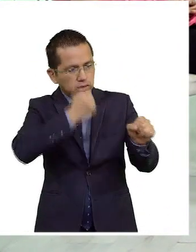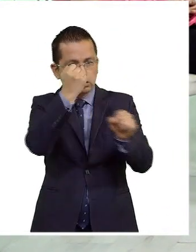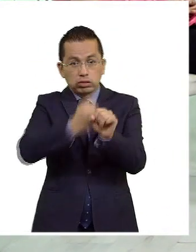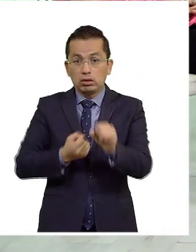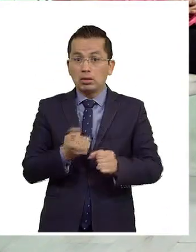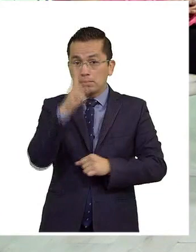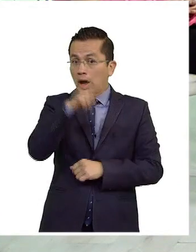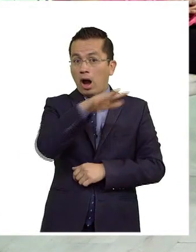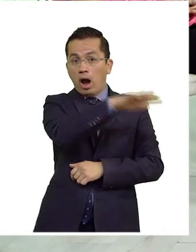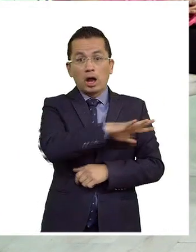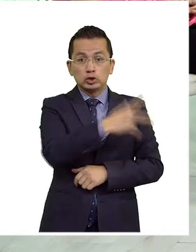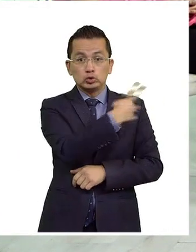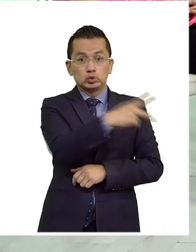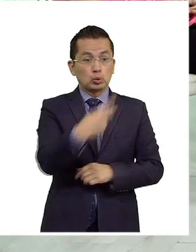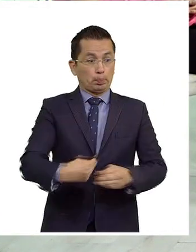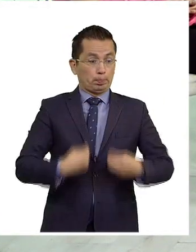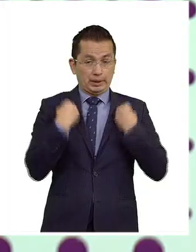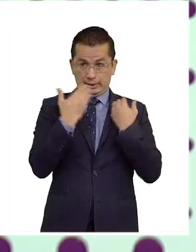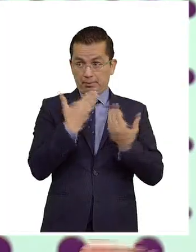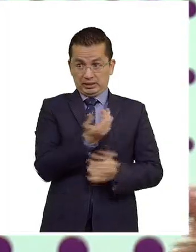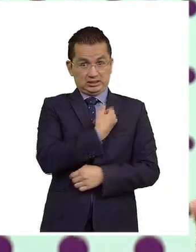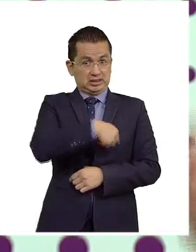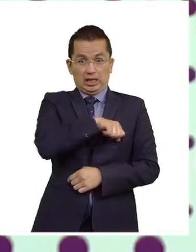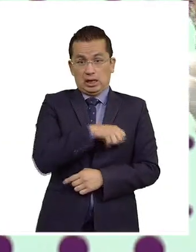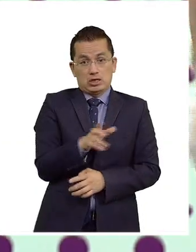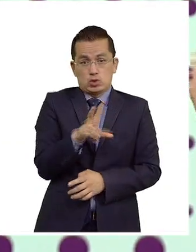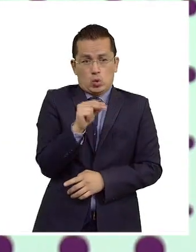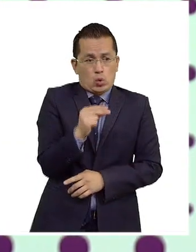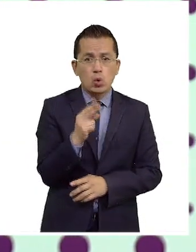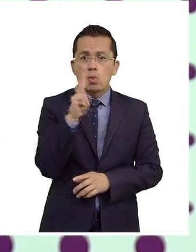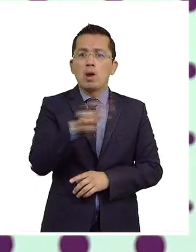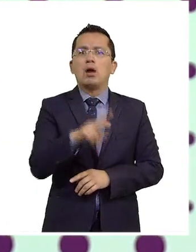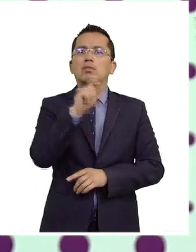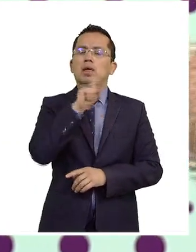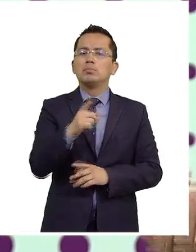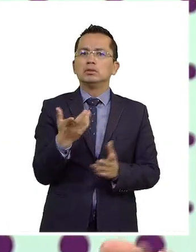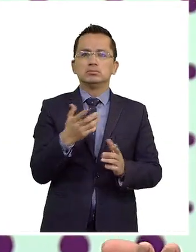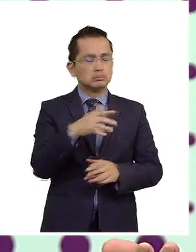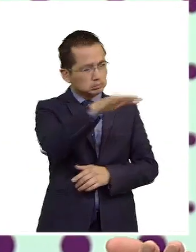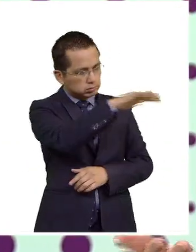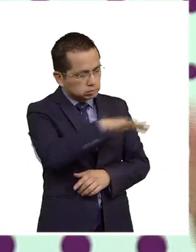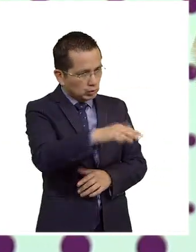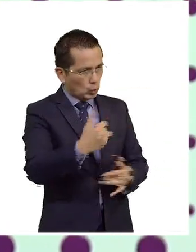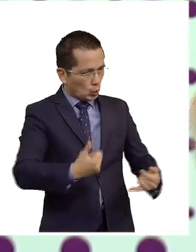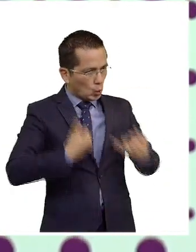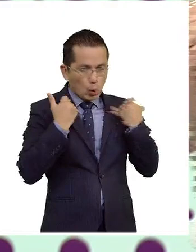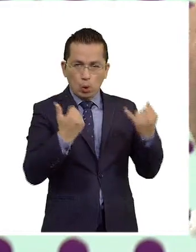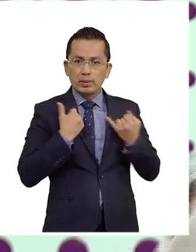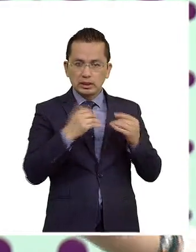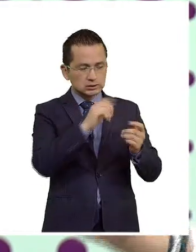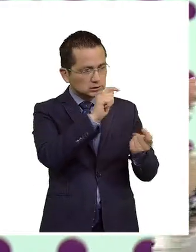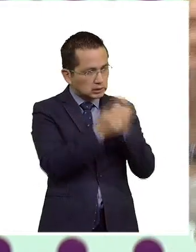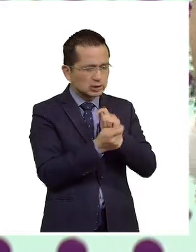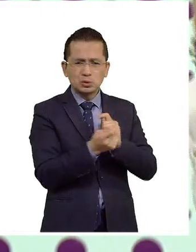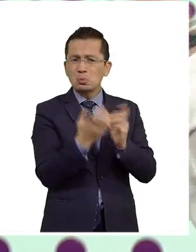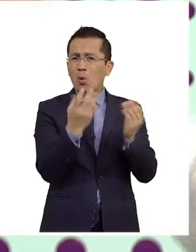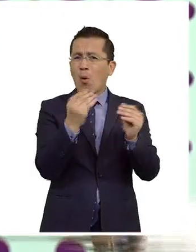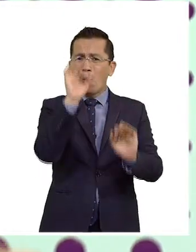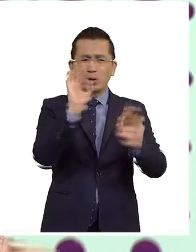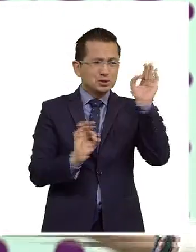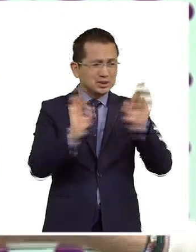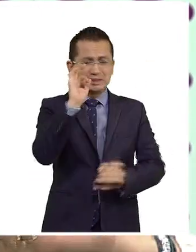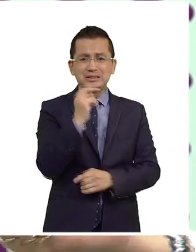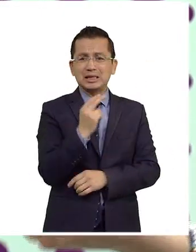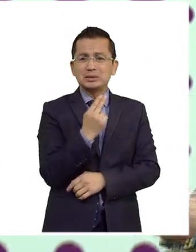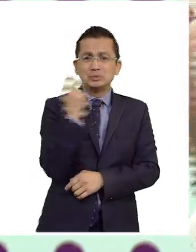todo pues de los índices de suicidio y de los índices de baja edad en la mortalidad, que tienen que ver más que nada con la